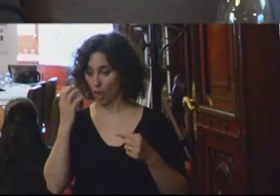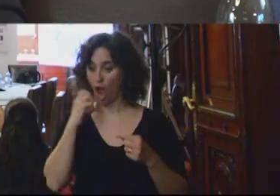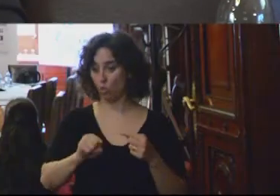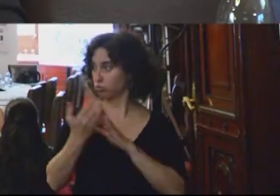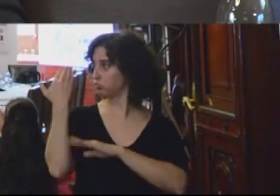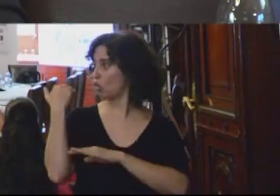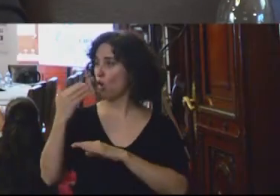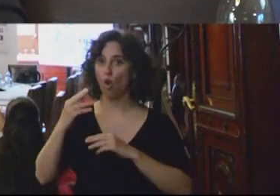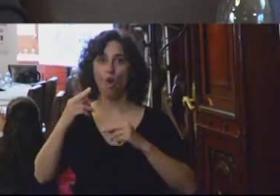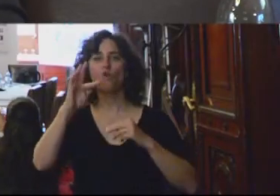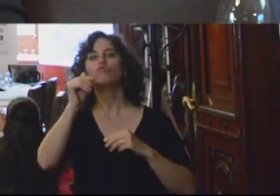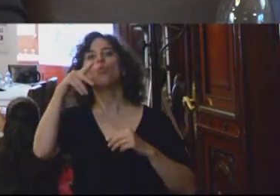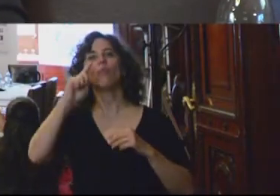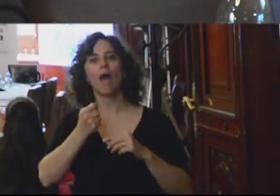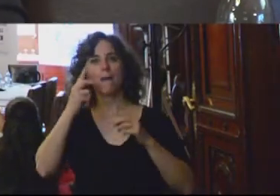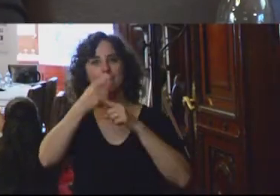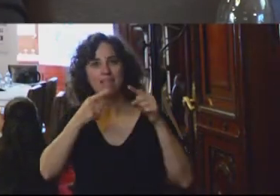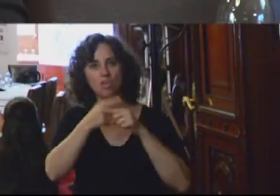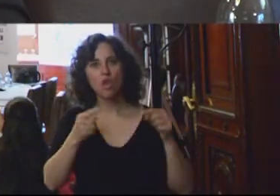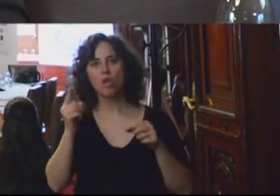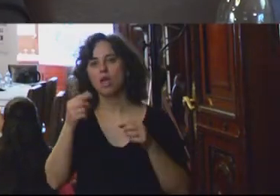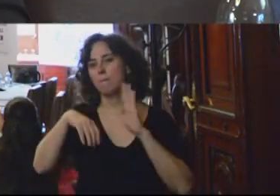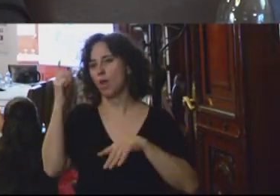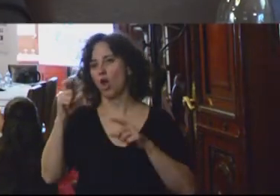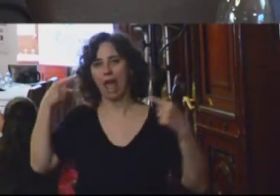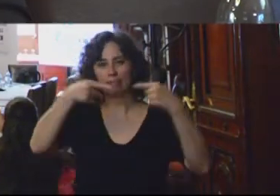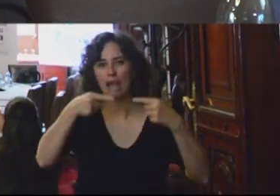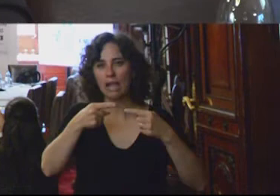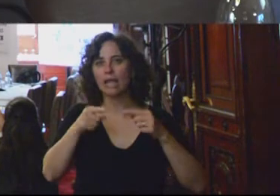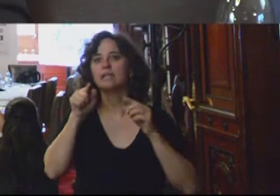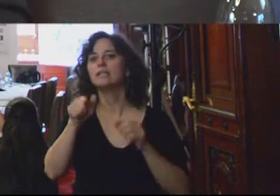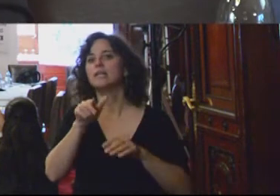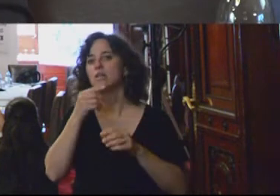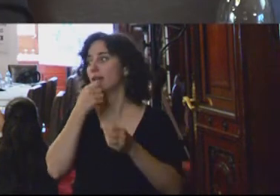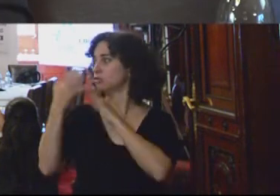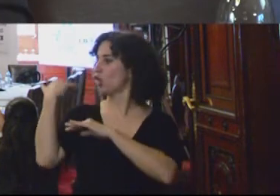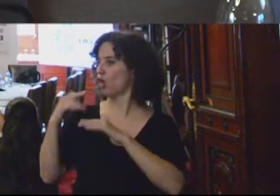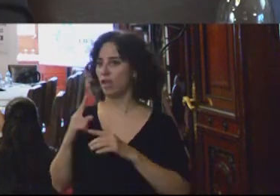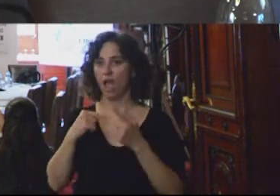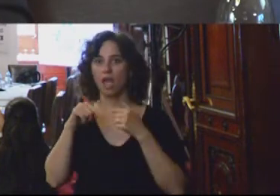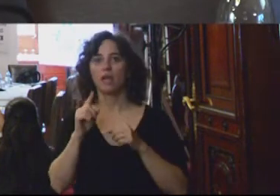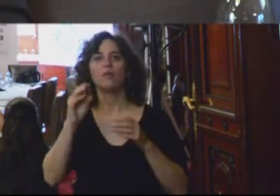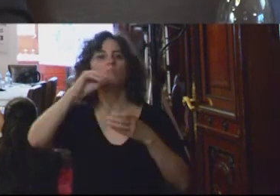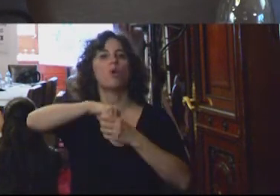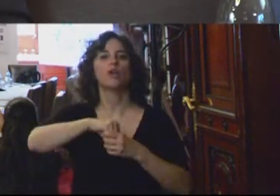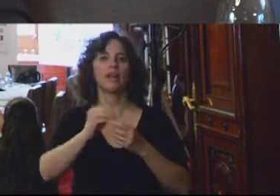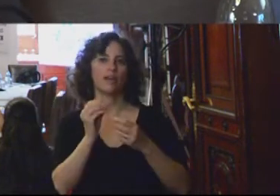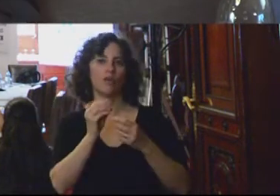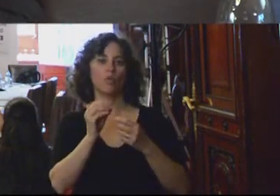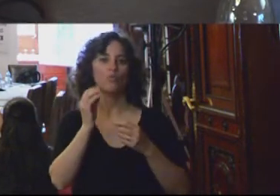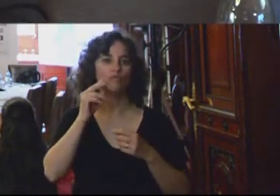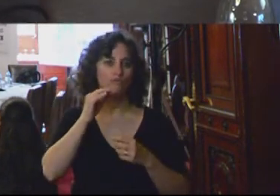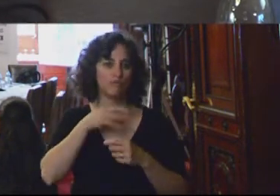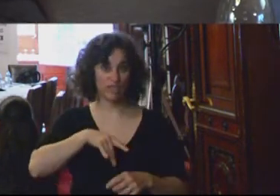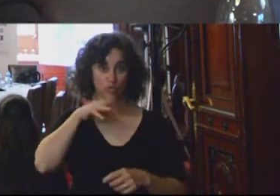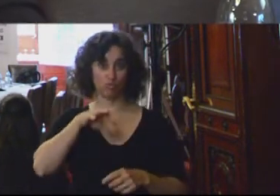web de Fundamedios sufrió el peor ataque de negación de servicios de su historia, acompañado de inyección de código malicioso. Los